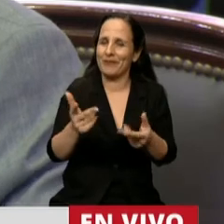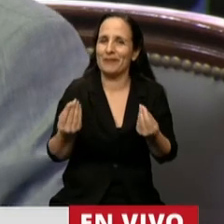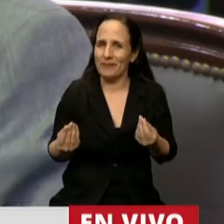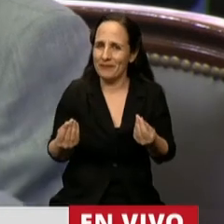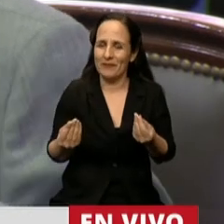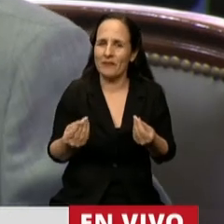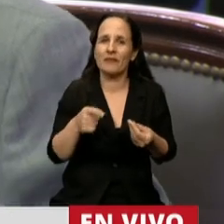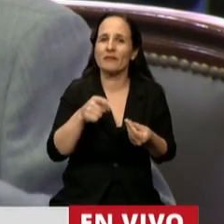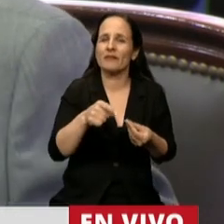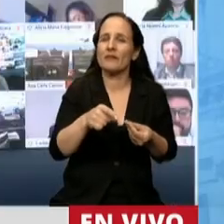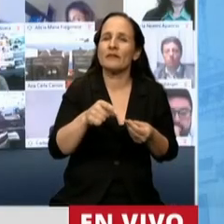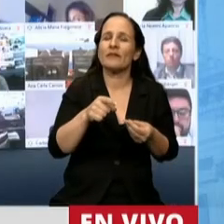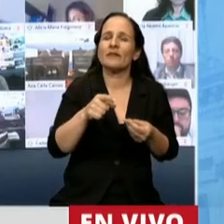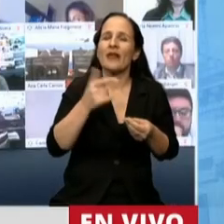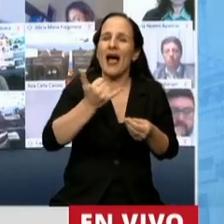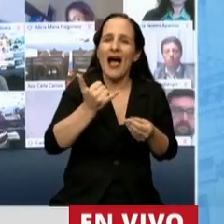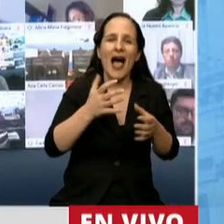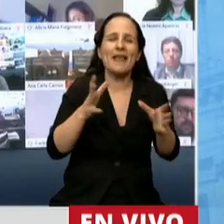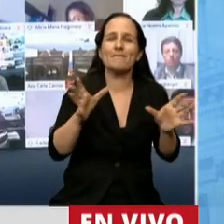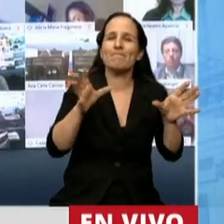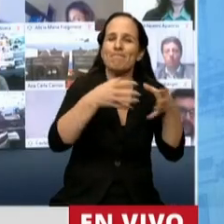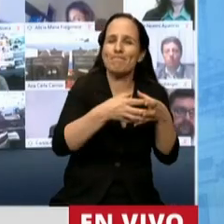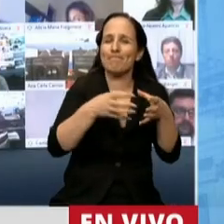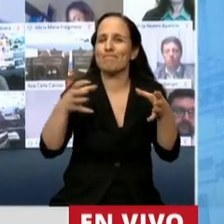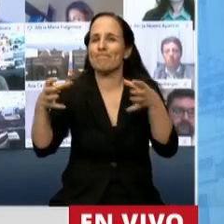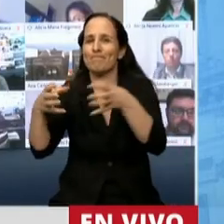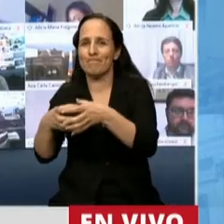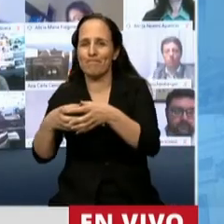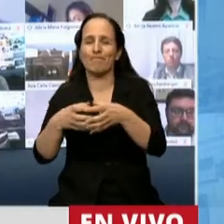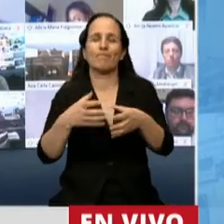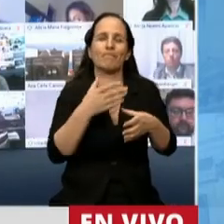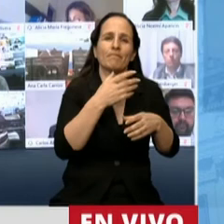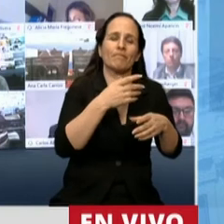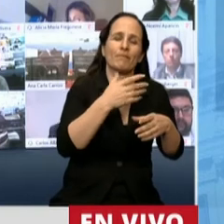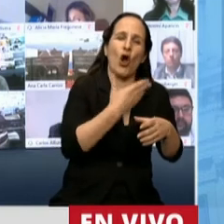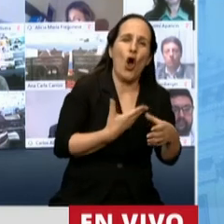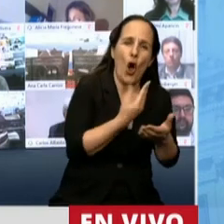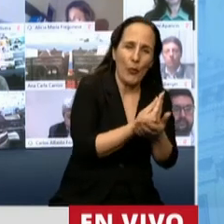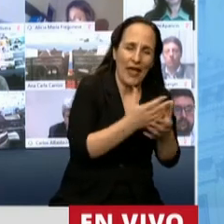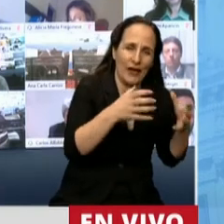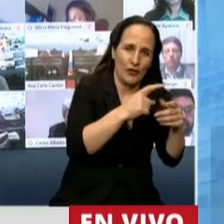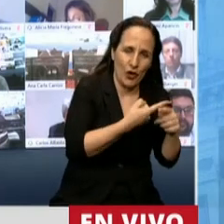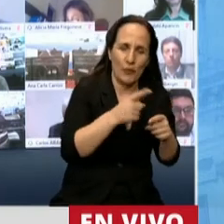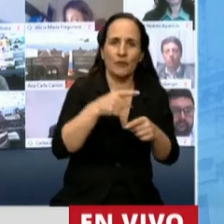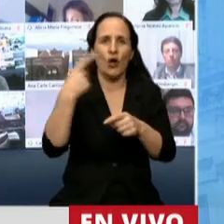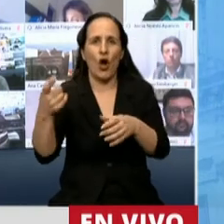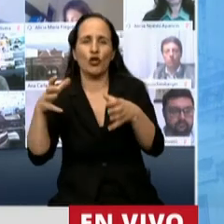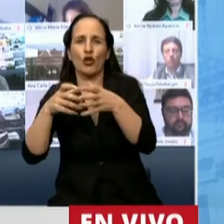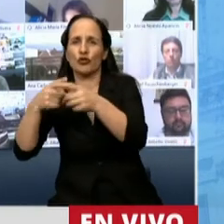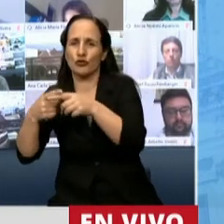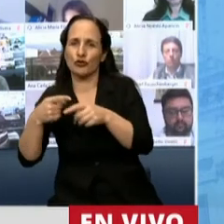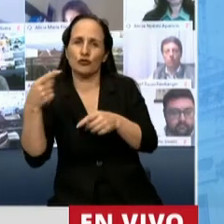ambos conglomerados nacionales, ambas coaliciones nacionales, la oficialista y la opositora, en este caso han actuado a la altura